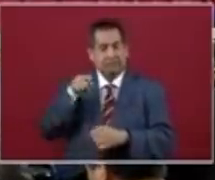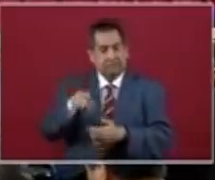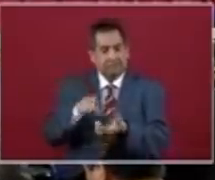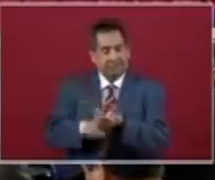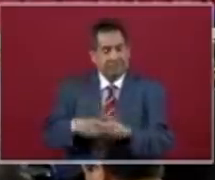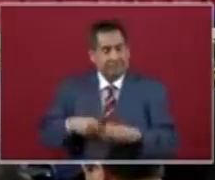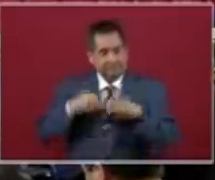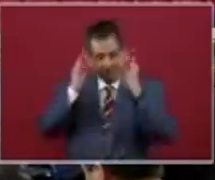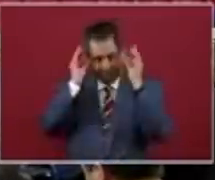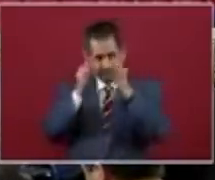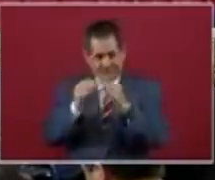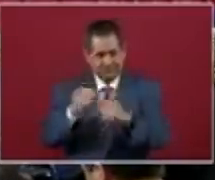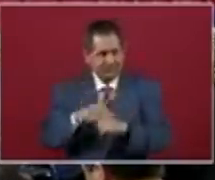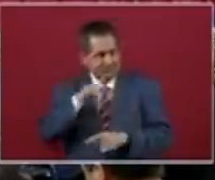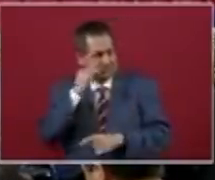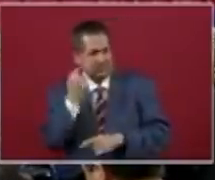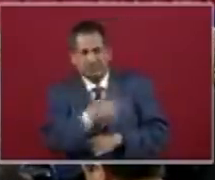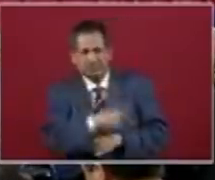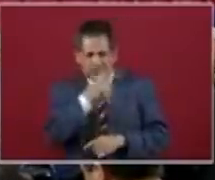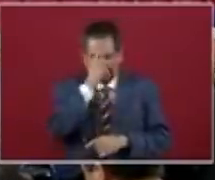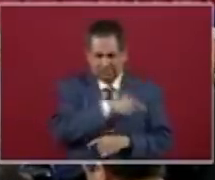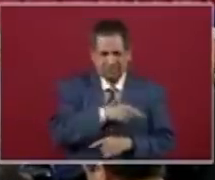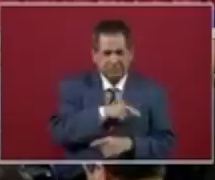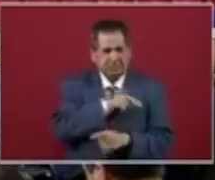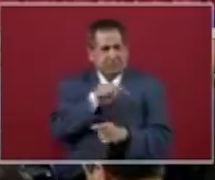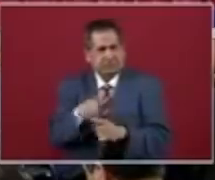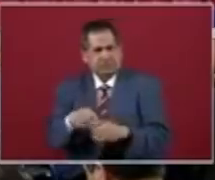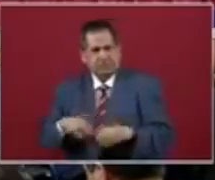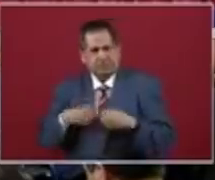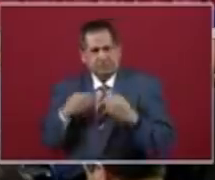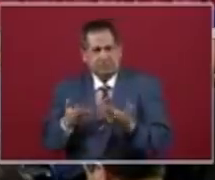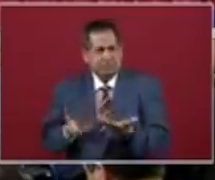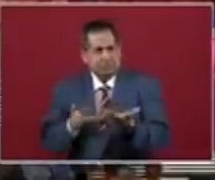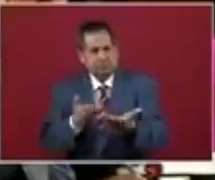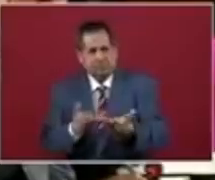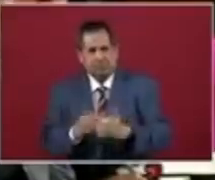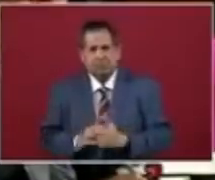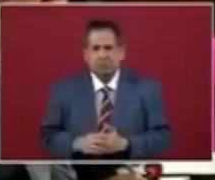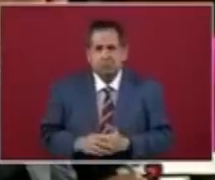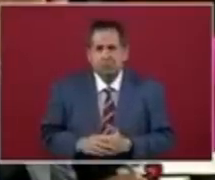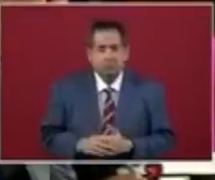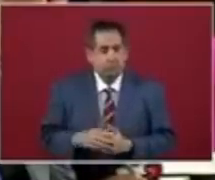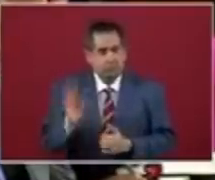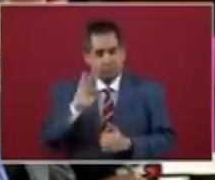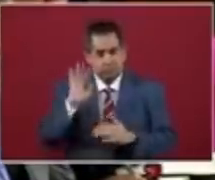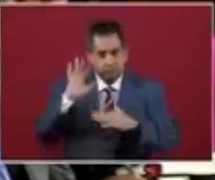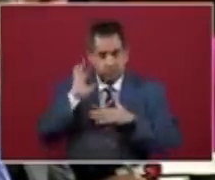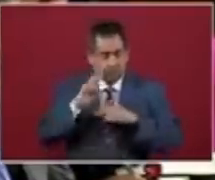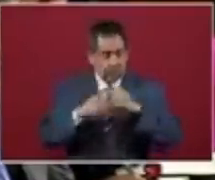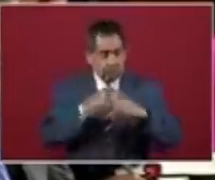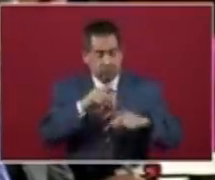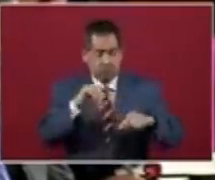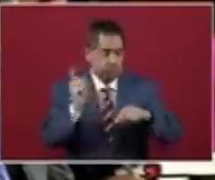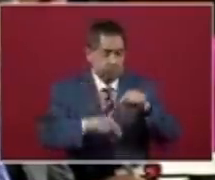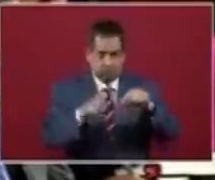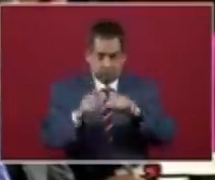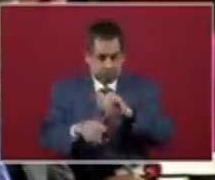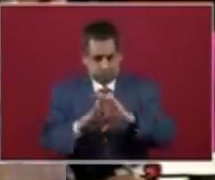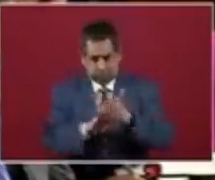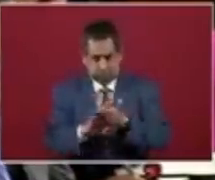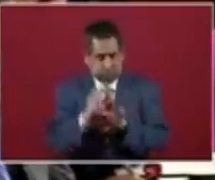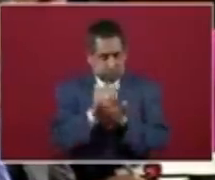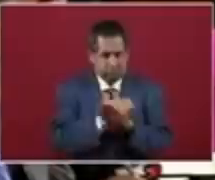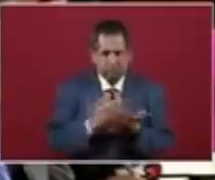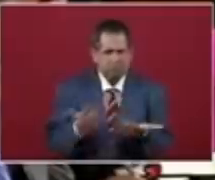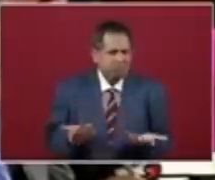una ofensa para el mexicano, como ustedes lo están planteando. ¿Puede haber un compromiso para acabar con eso? ¿Qué compromiso